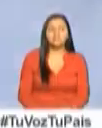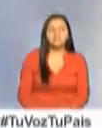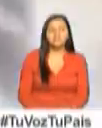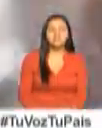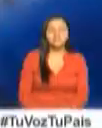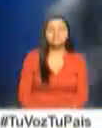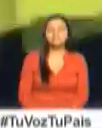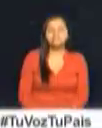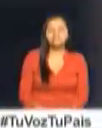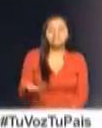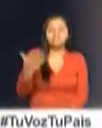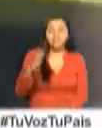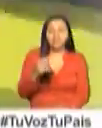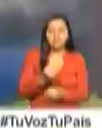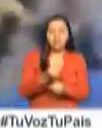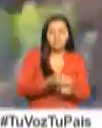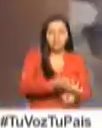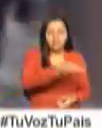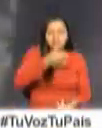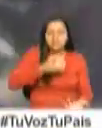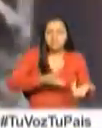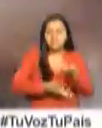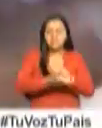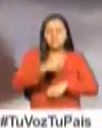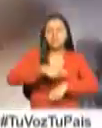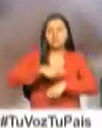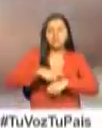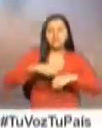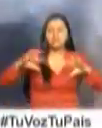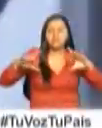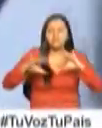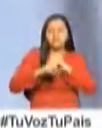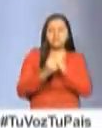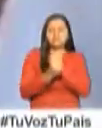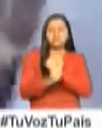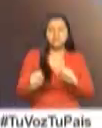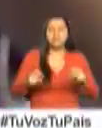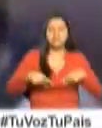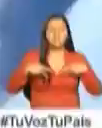Las tareas de rescate continúan en una carrera contrarreloj para salvar vidas.